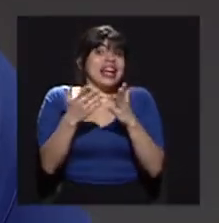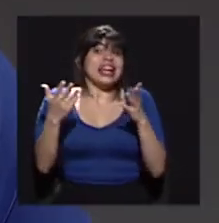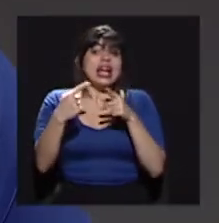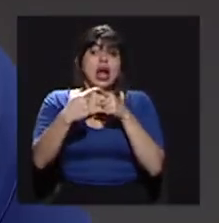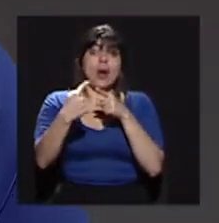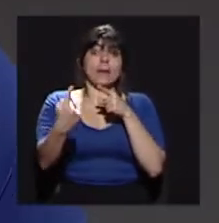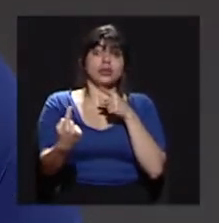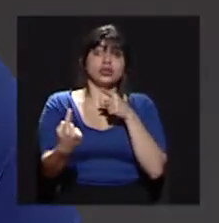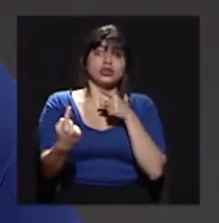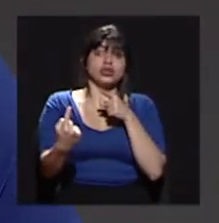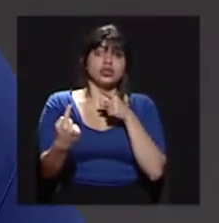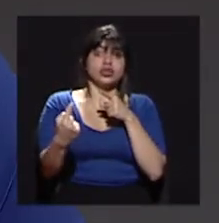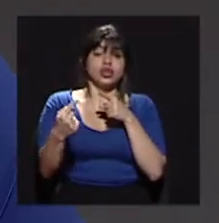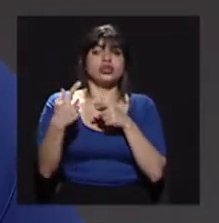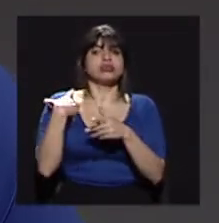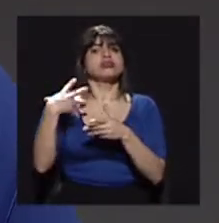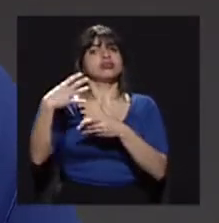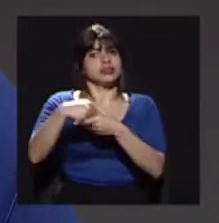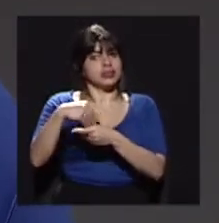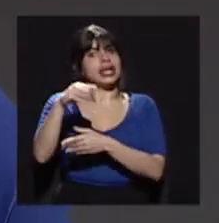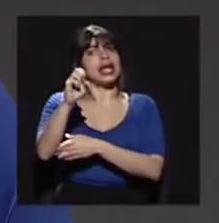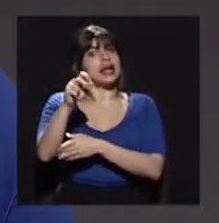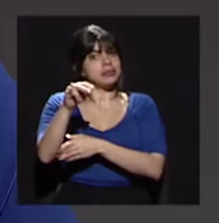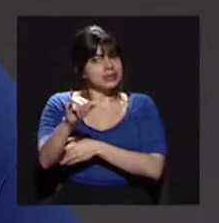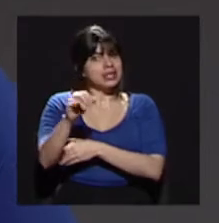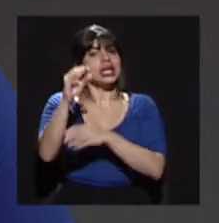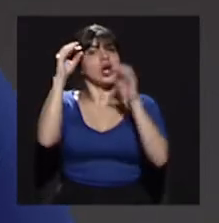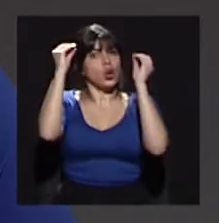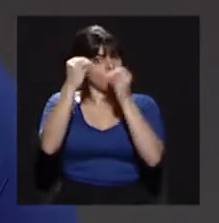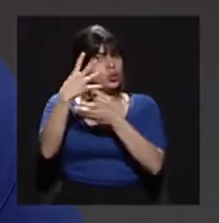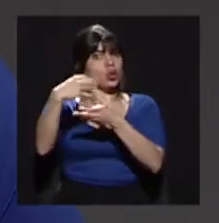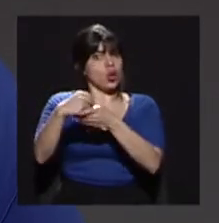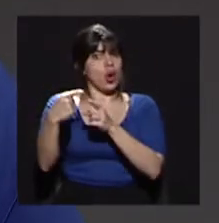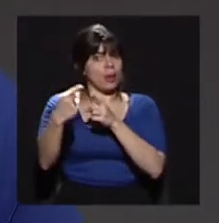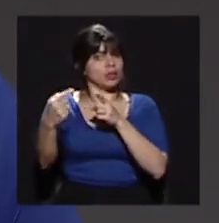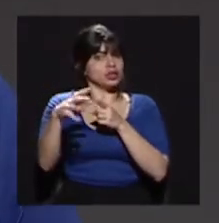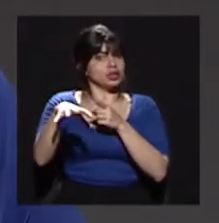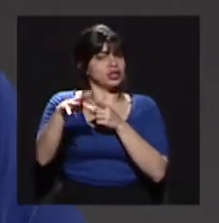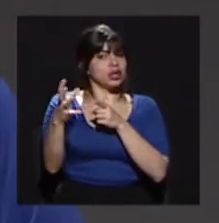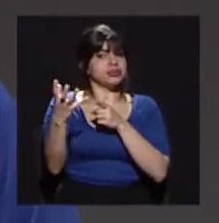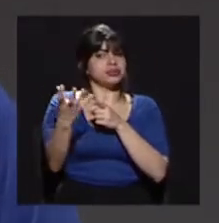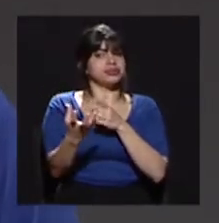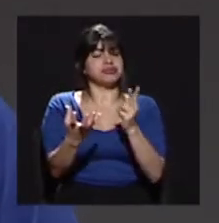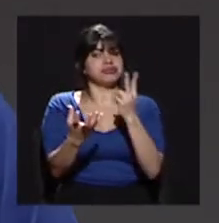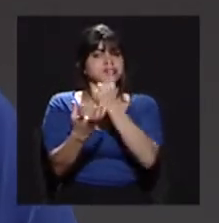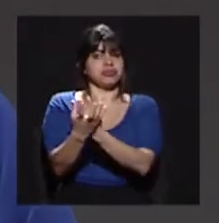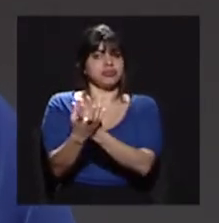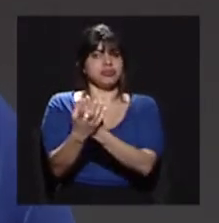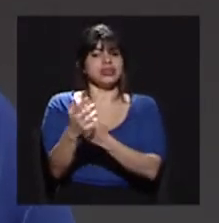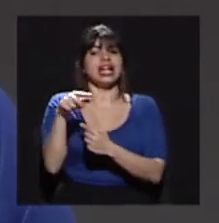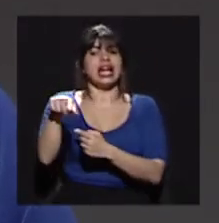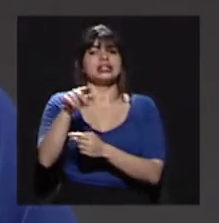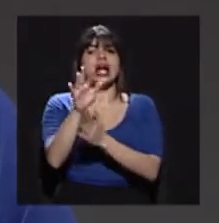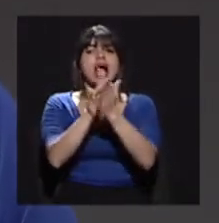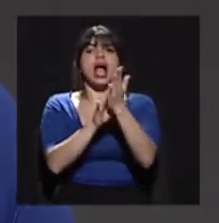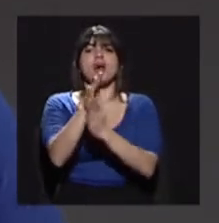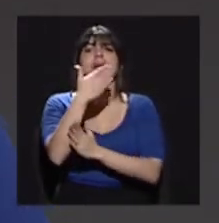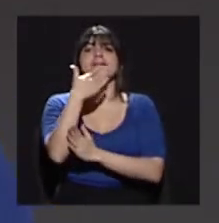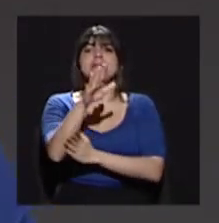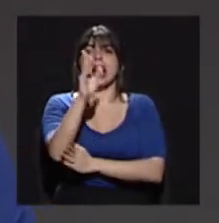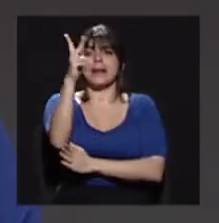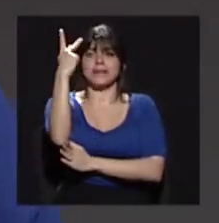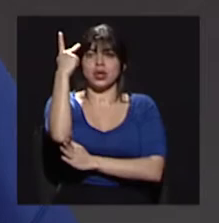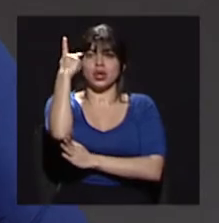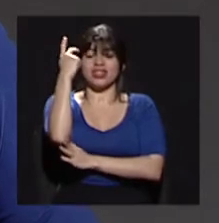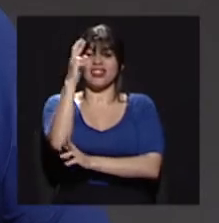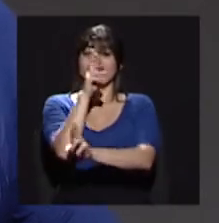oposición donde incluye doña epsy a don botón ha hecho mal los cálculos políticos el